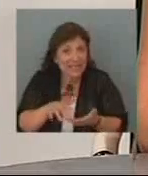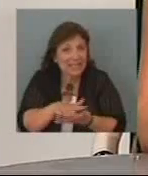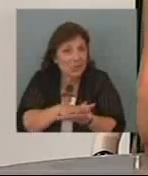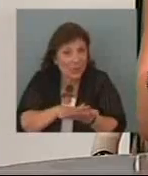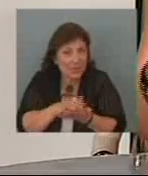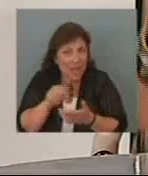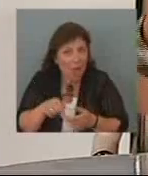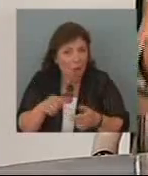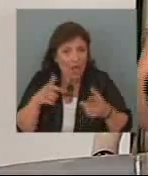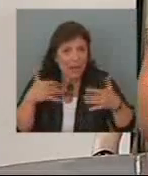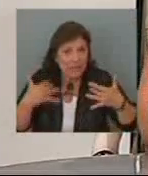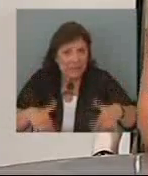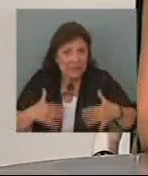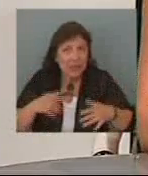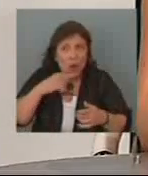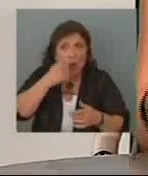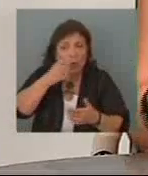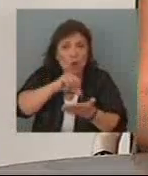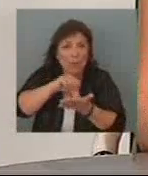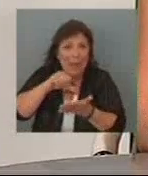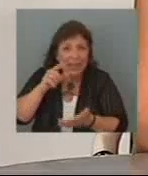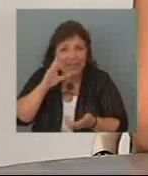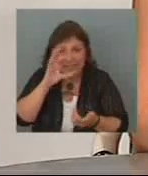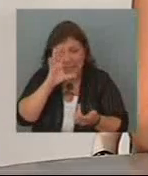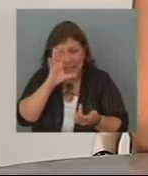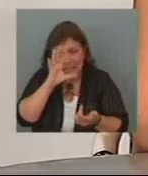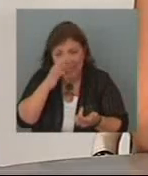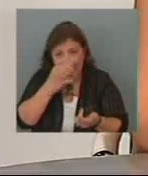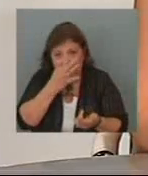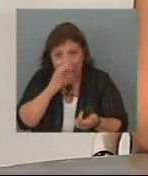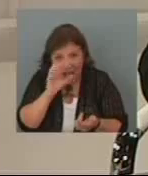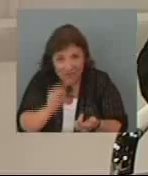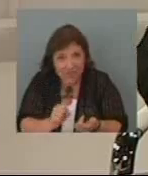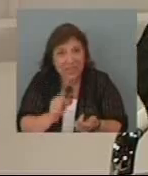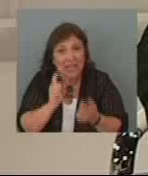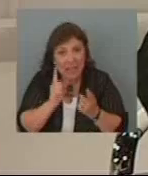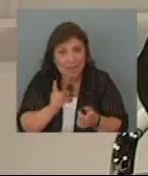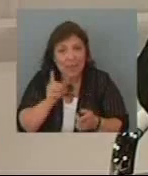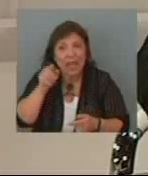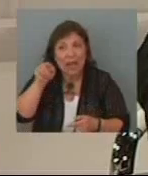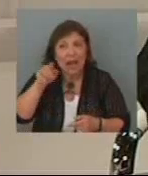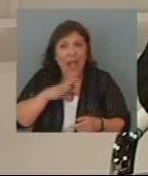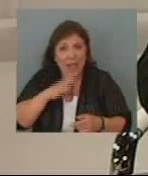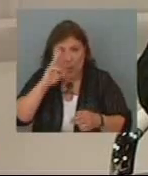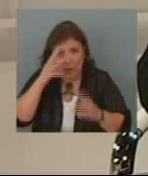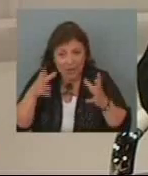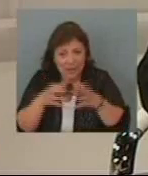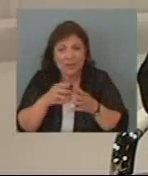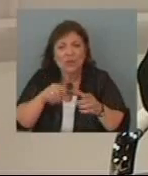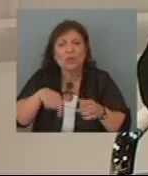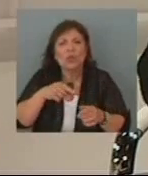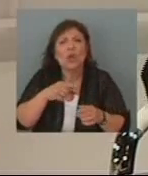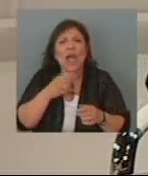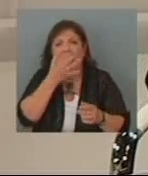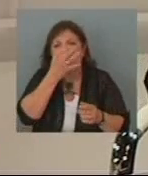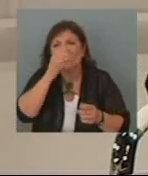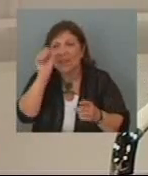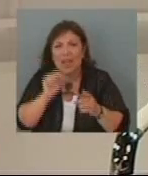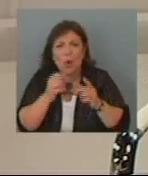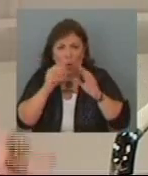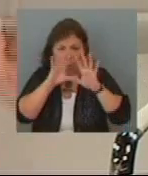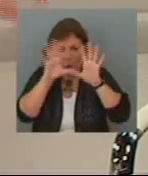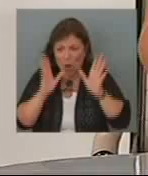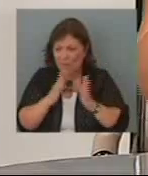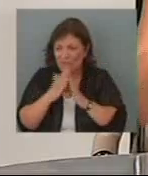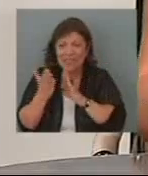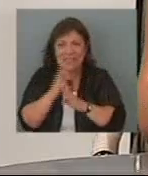muy candente en otro país de África como es Sudán del Sur. Ubiquemos a la gente dónde está geográficamente dentro de África, ¿qué vecinos tiene?